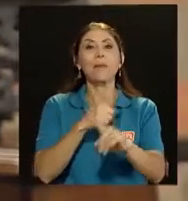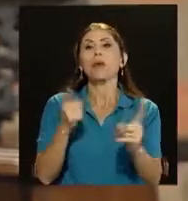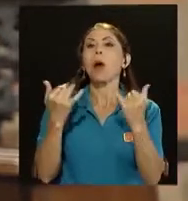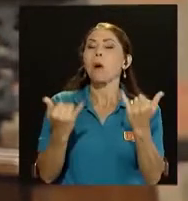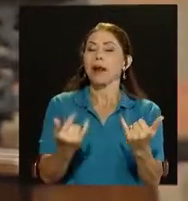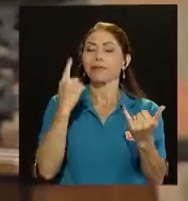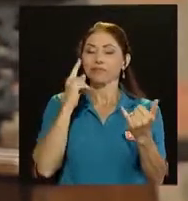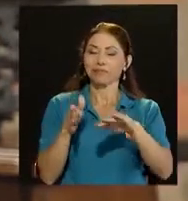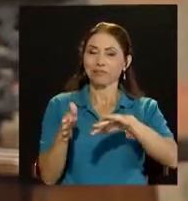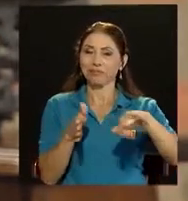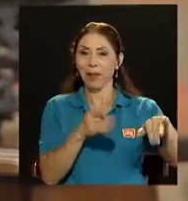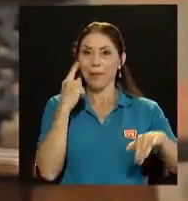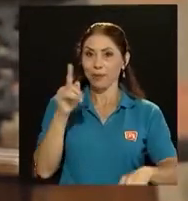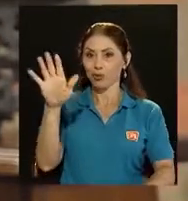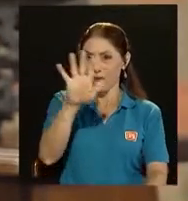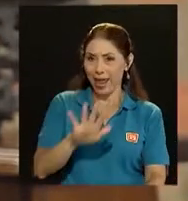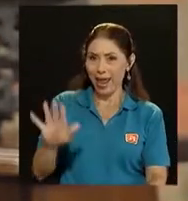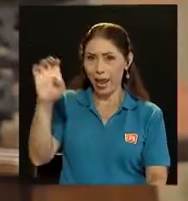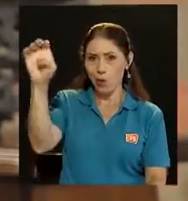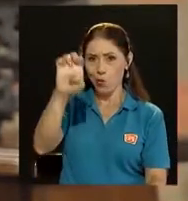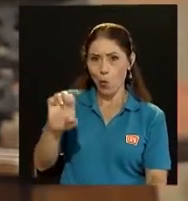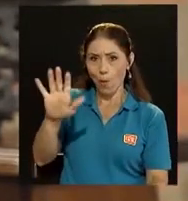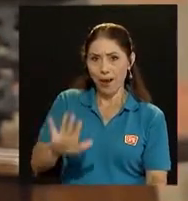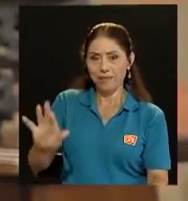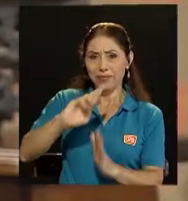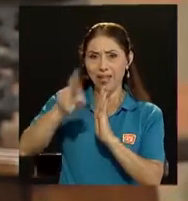papel de Europa